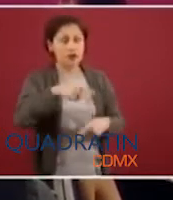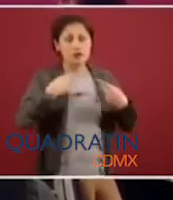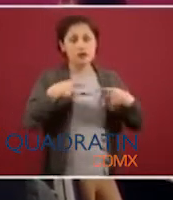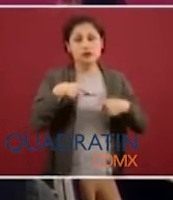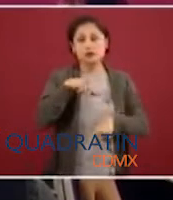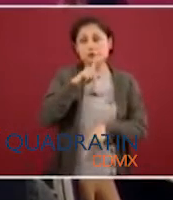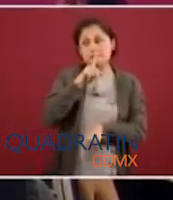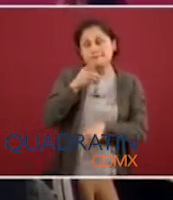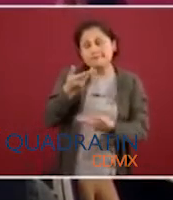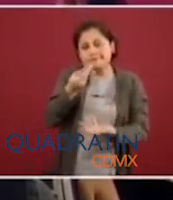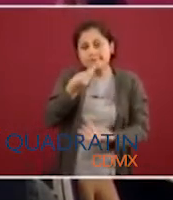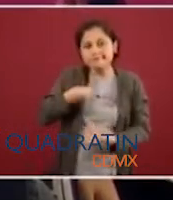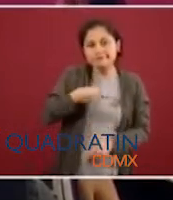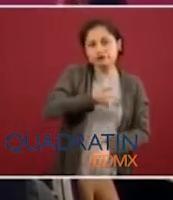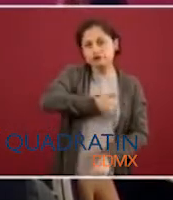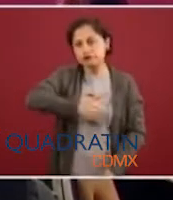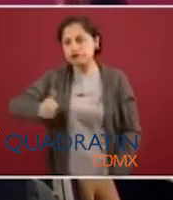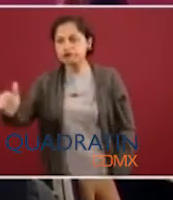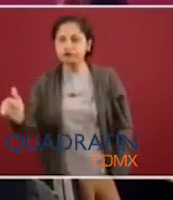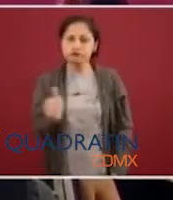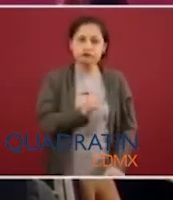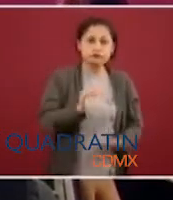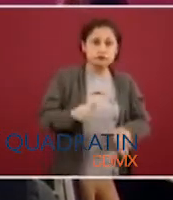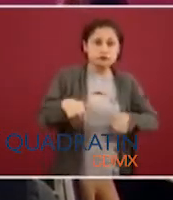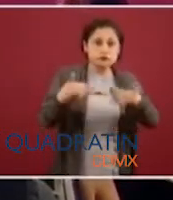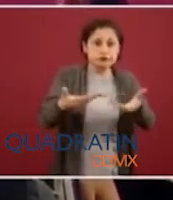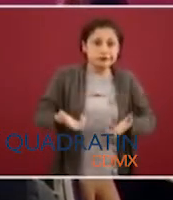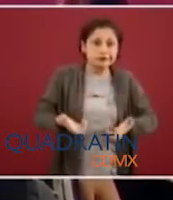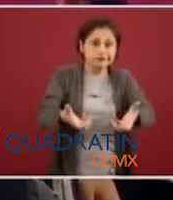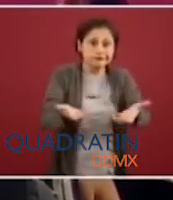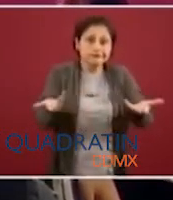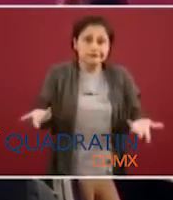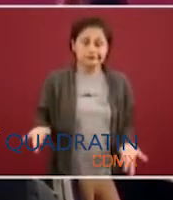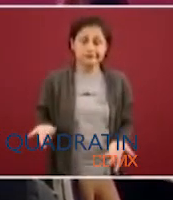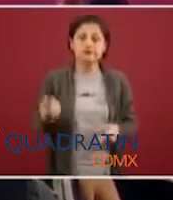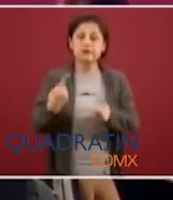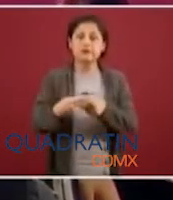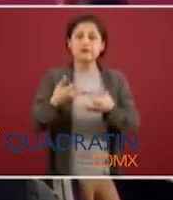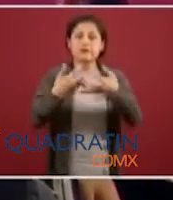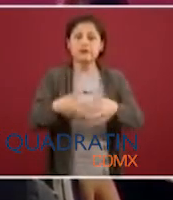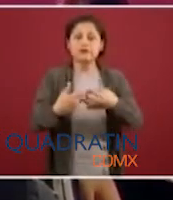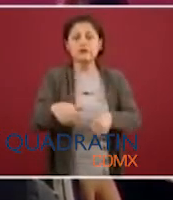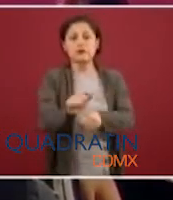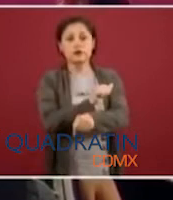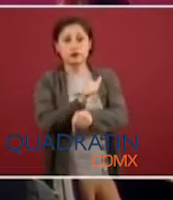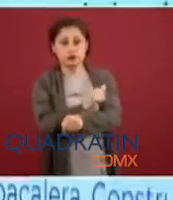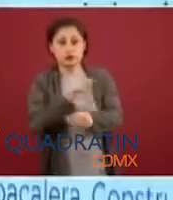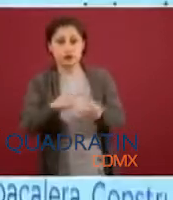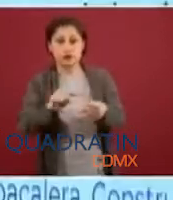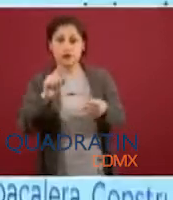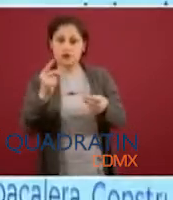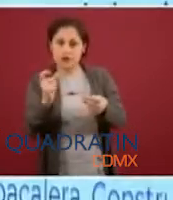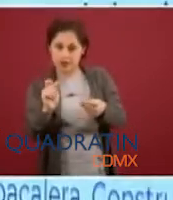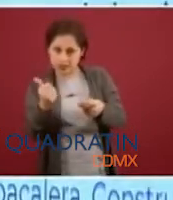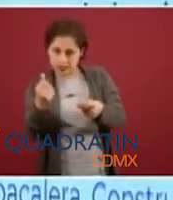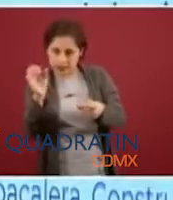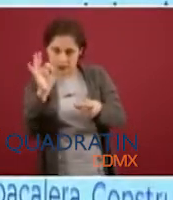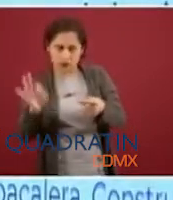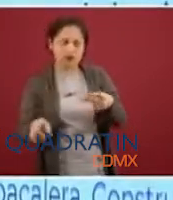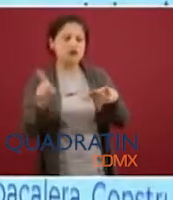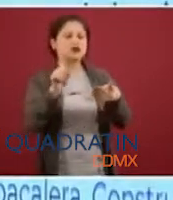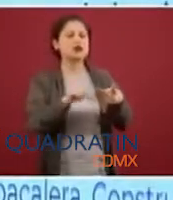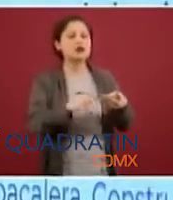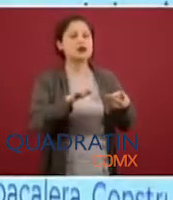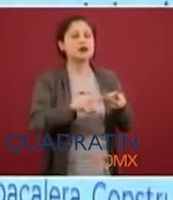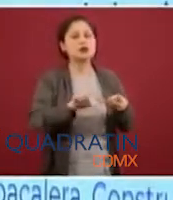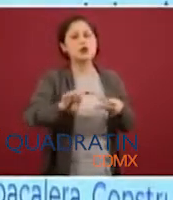Y estos son los sectores a los que corresponden: la industria automotriz, 25%, casi 26%, comercio o distribución de